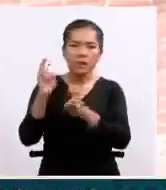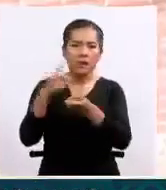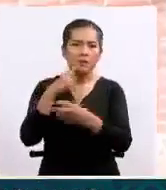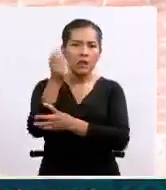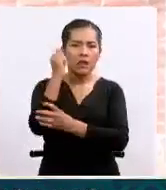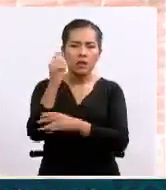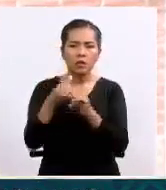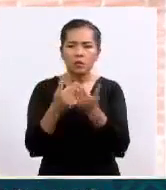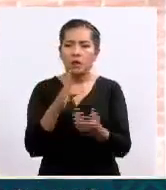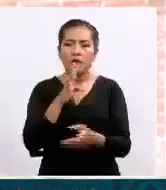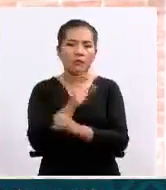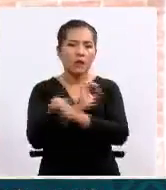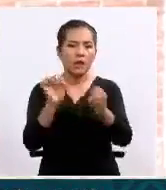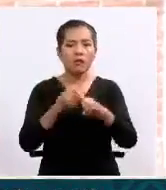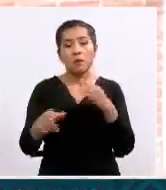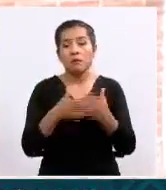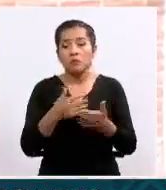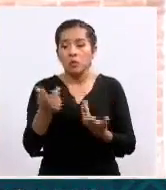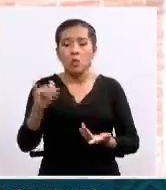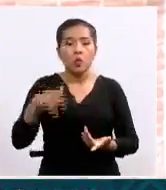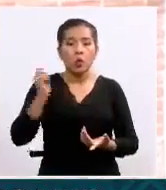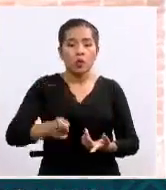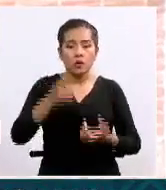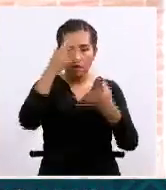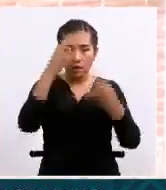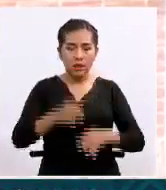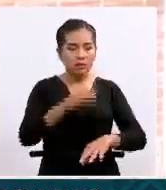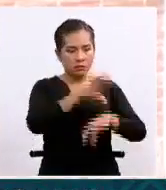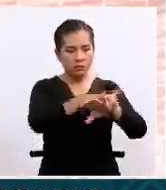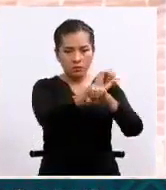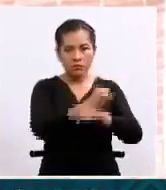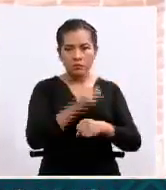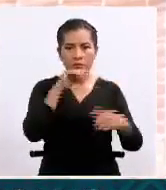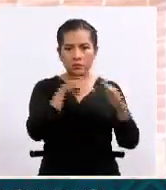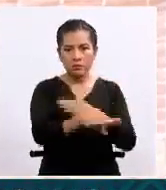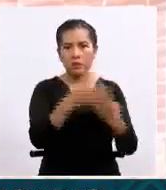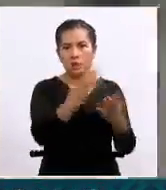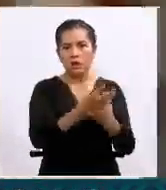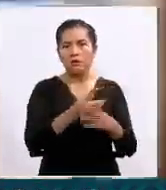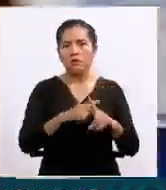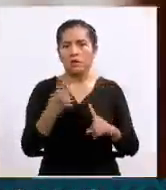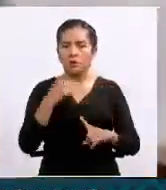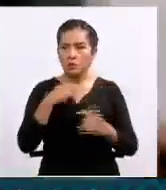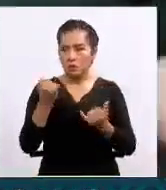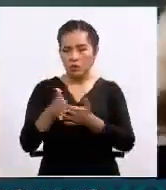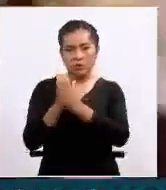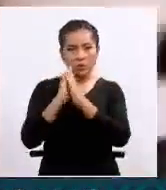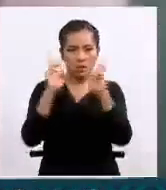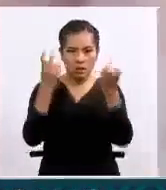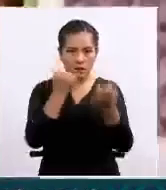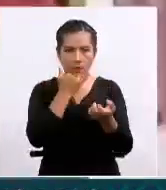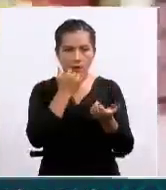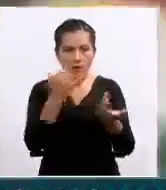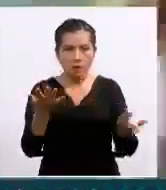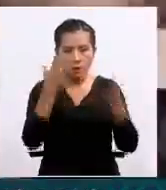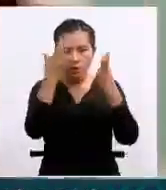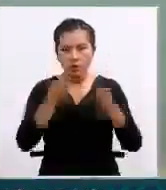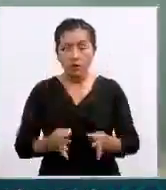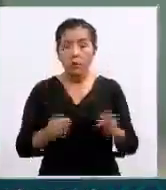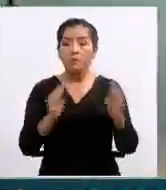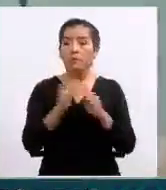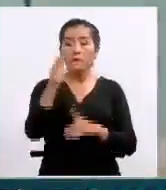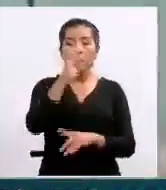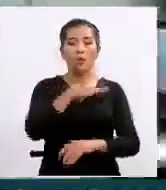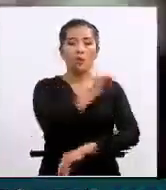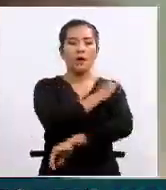Pero aún así, el juez determinó la detención preventiva, es por eso también que se ha apelado a ese punto. Por otro lado, el viceministro de Defensa al Consumidor, Jorge